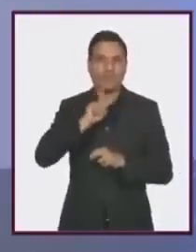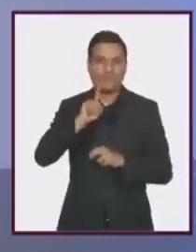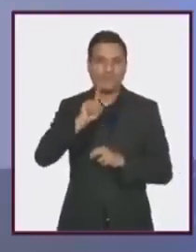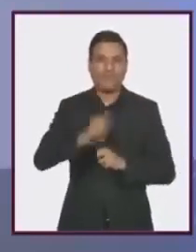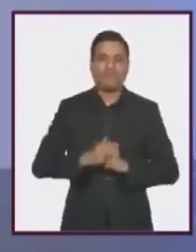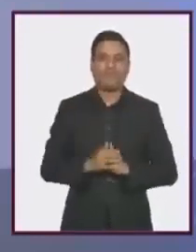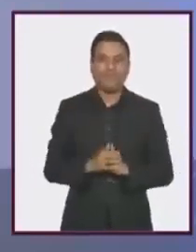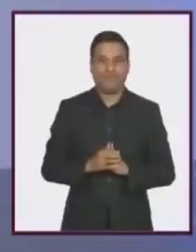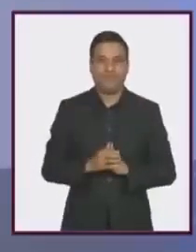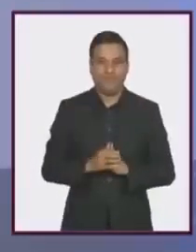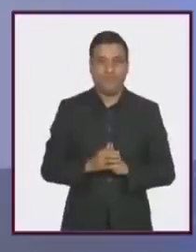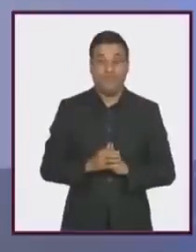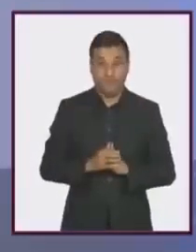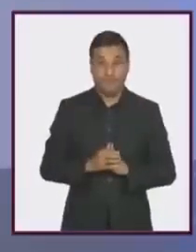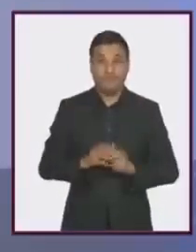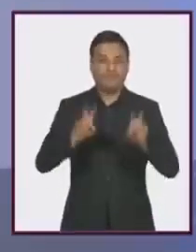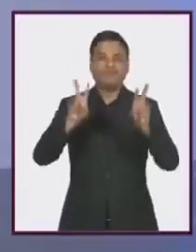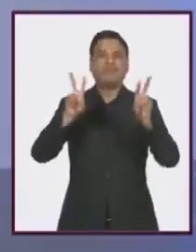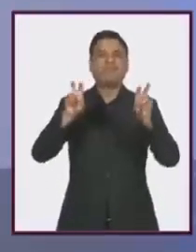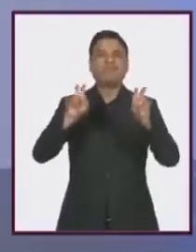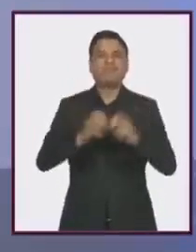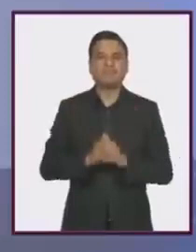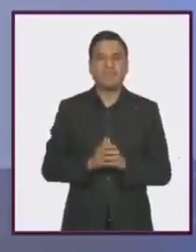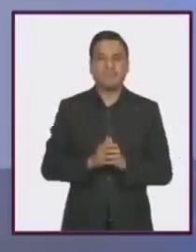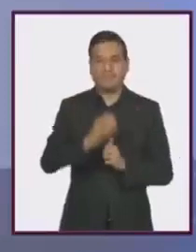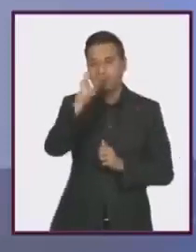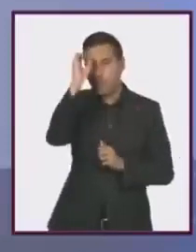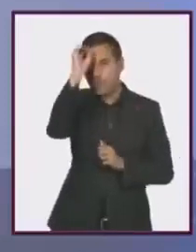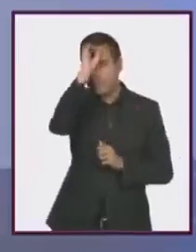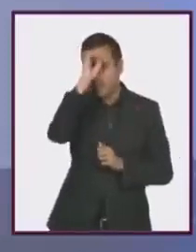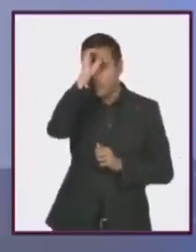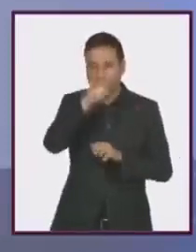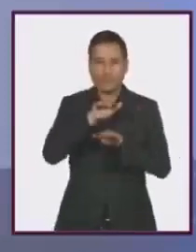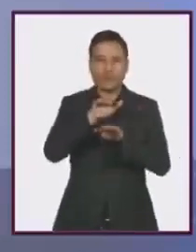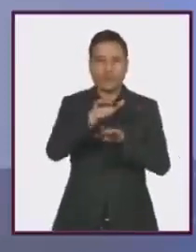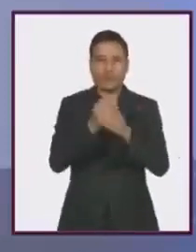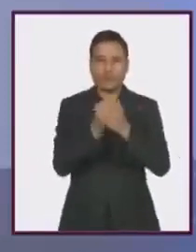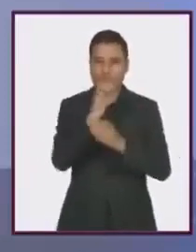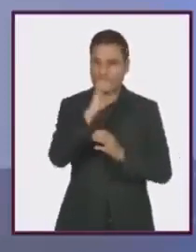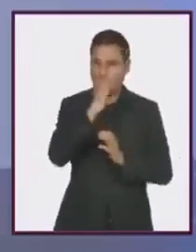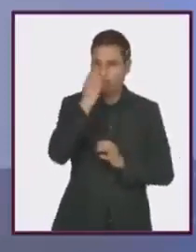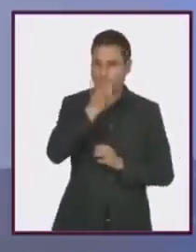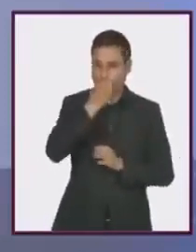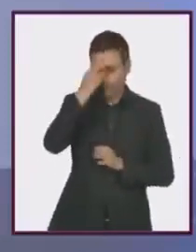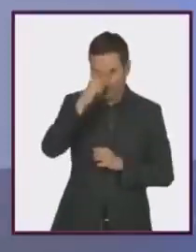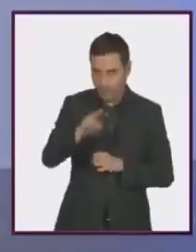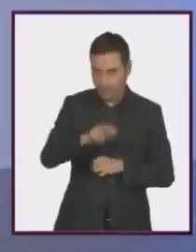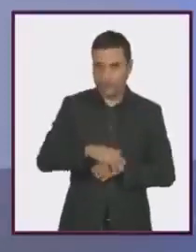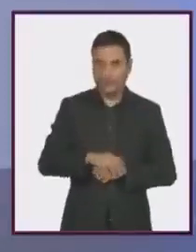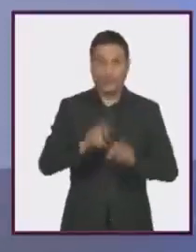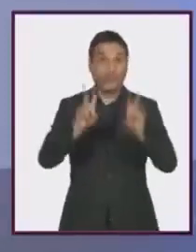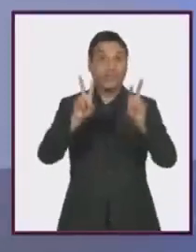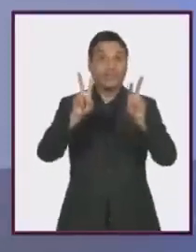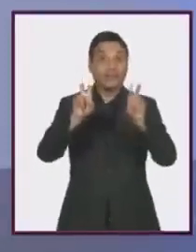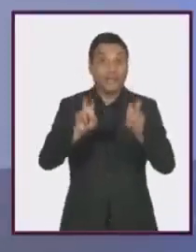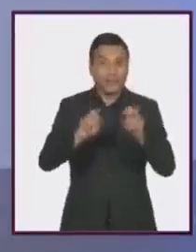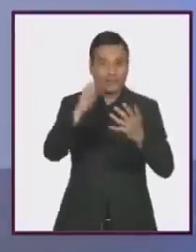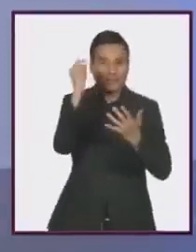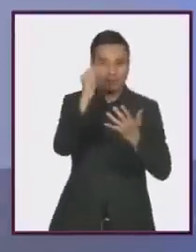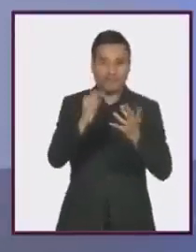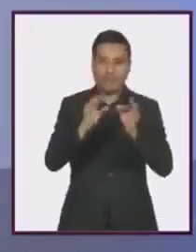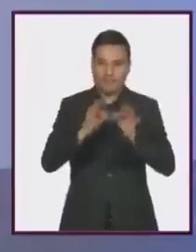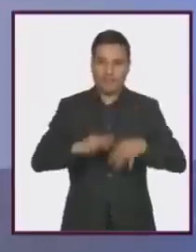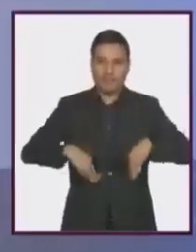y reflexiones de la nueva escuela mexicana, donde se tratarán temas relevantes para las y los docentes de educación básica de